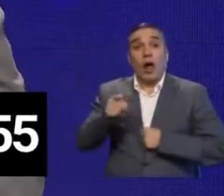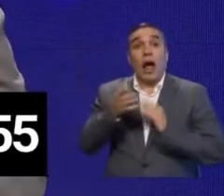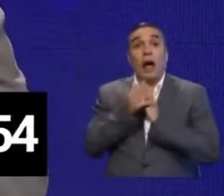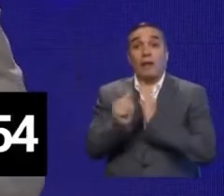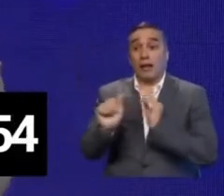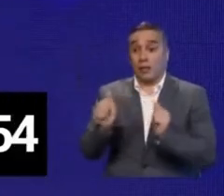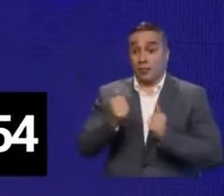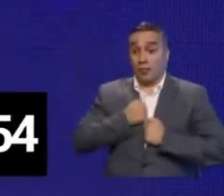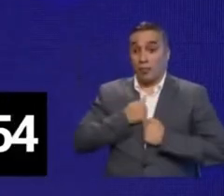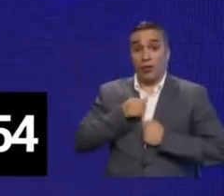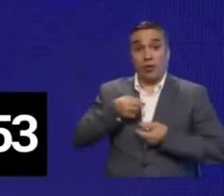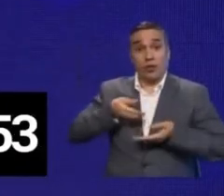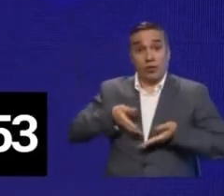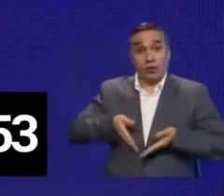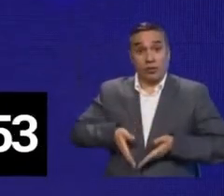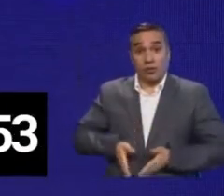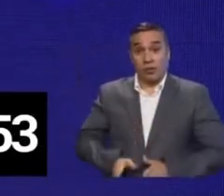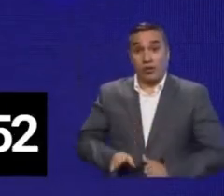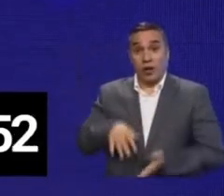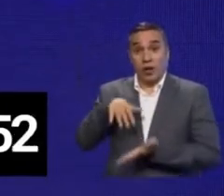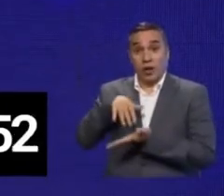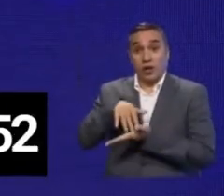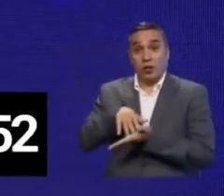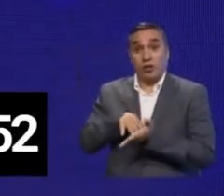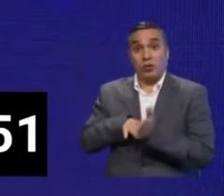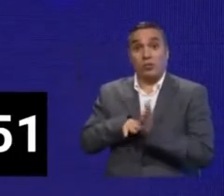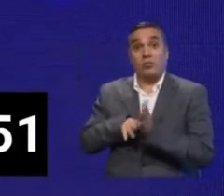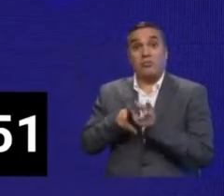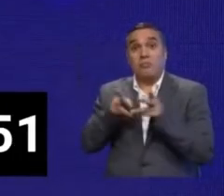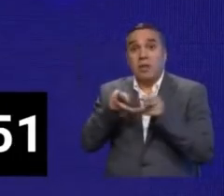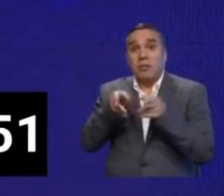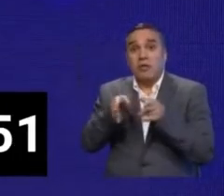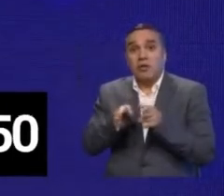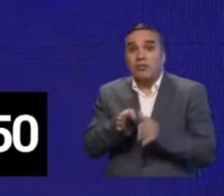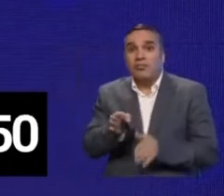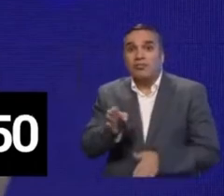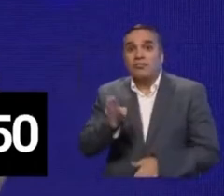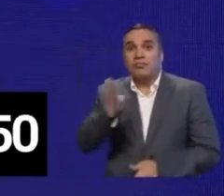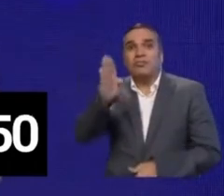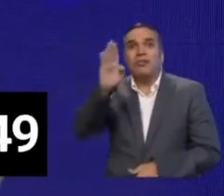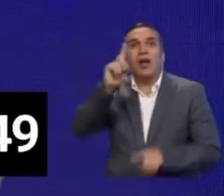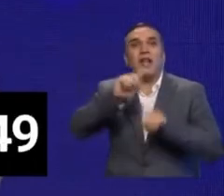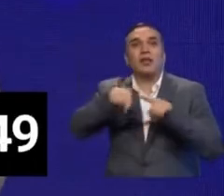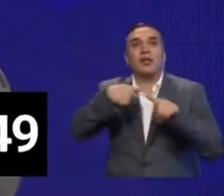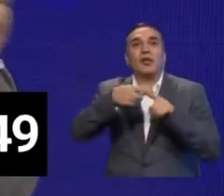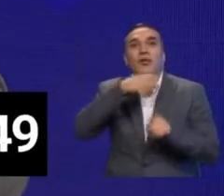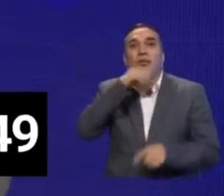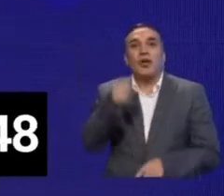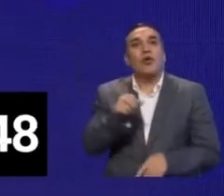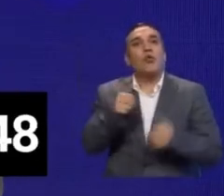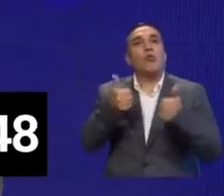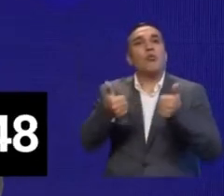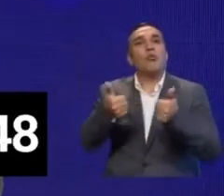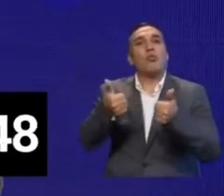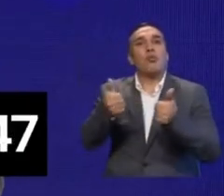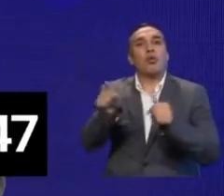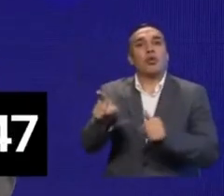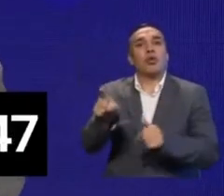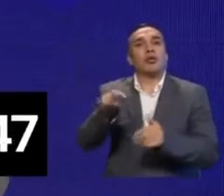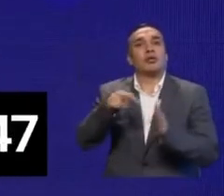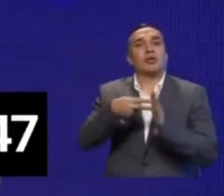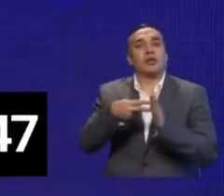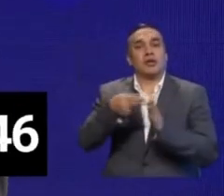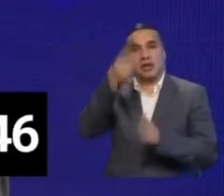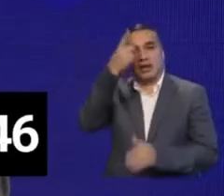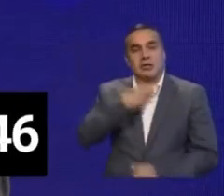la concepción, la niñez, adolescencia, adultez y vejez sea un resultado cónsono, vuelvo a decir, de lo que es